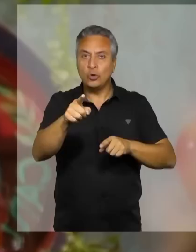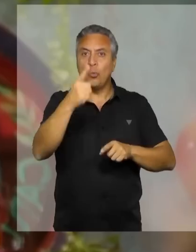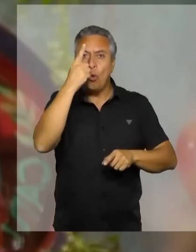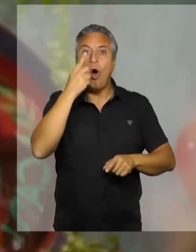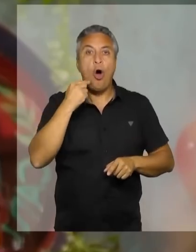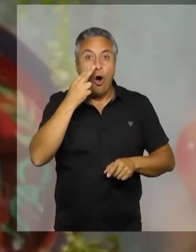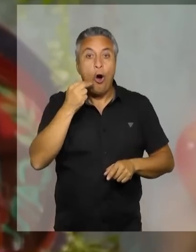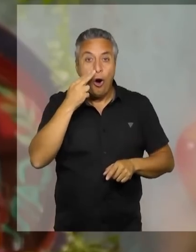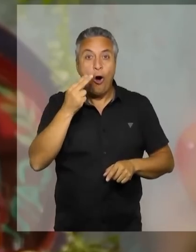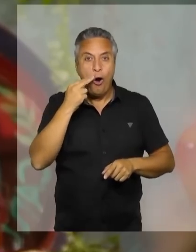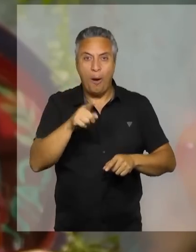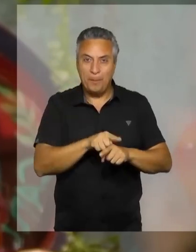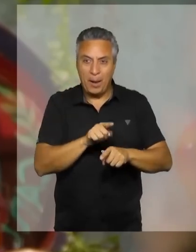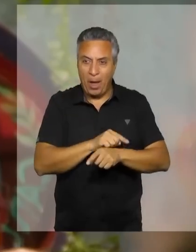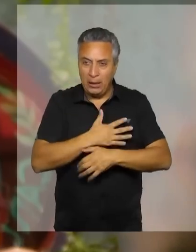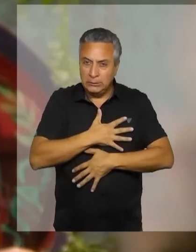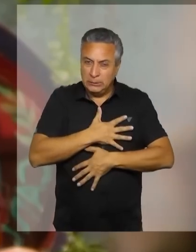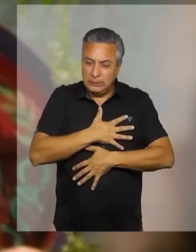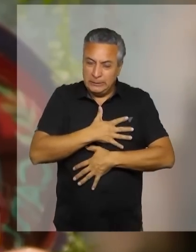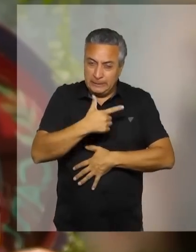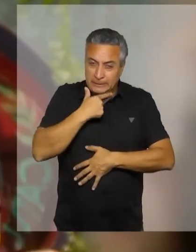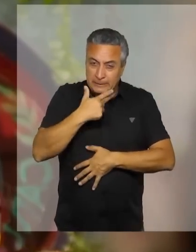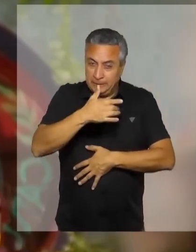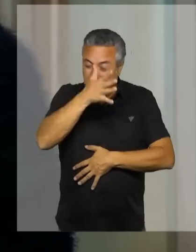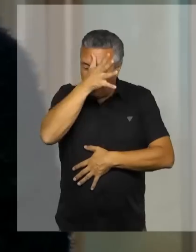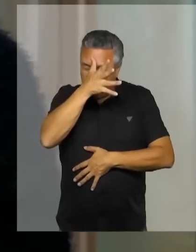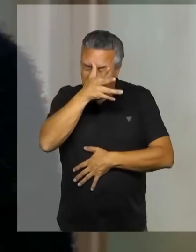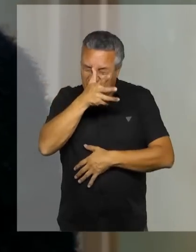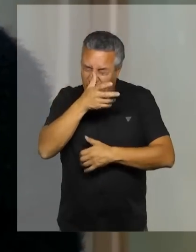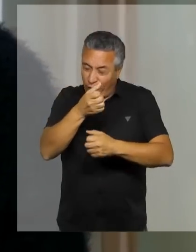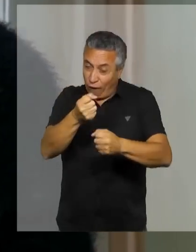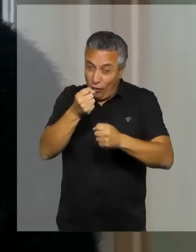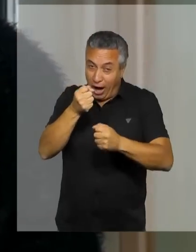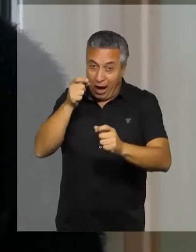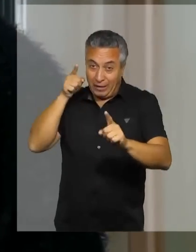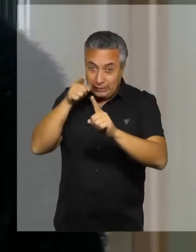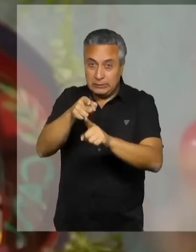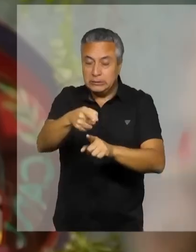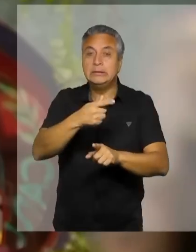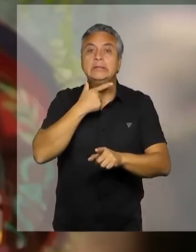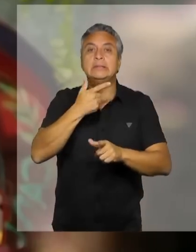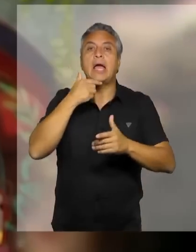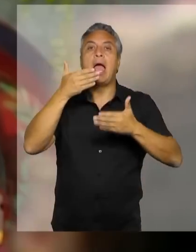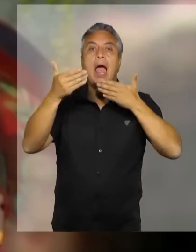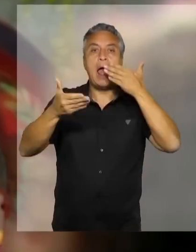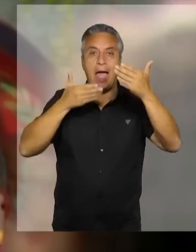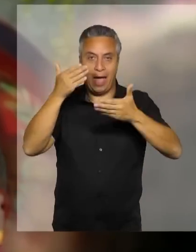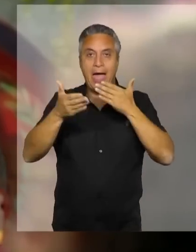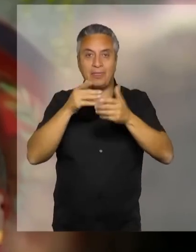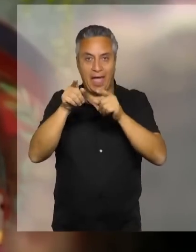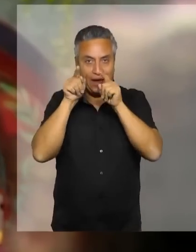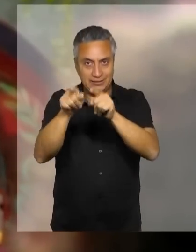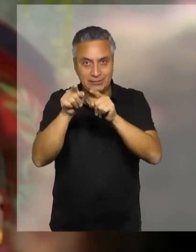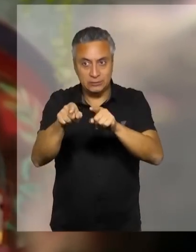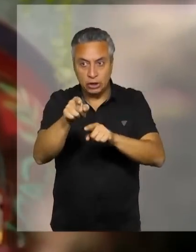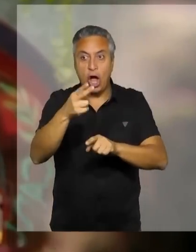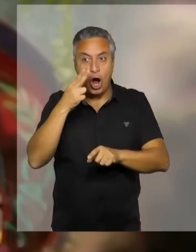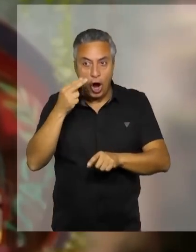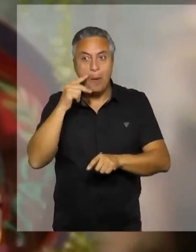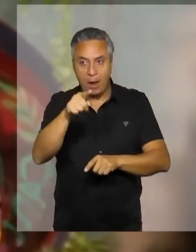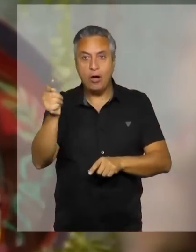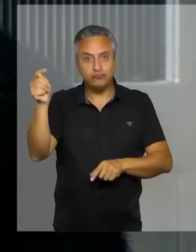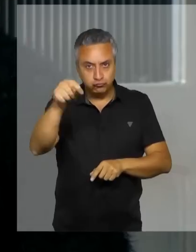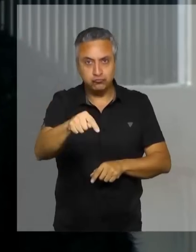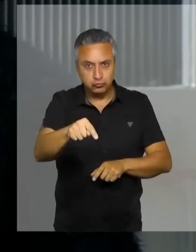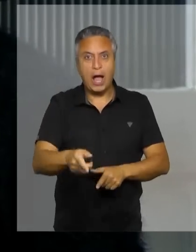le quema la sangre por verte, que está enamorado de ti, te quiere cantar esta canción y ese hombre está aquí,